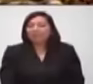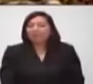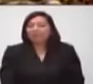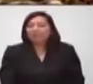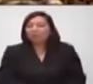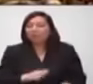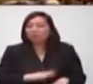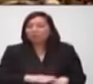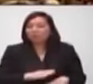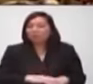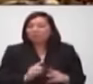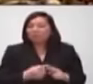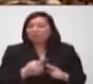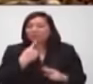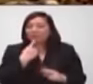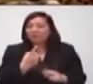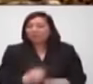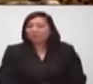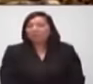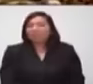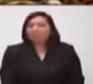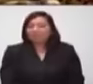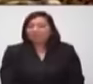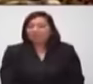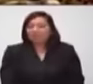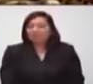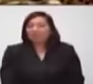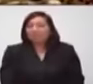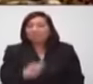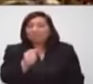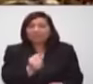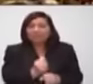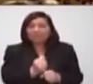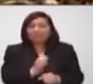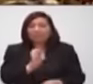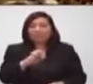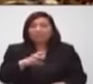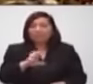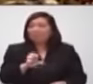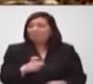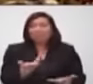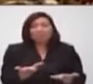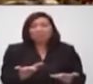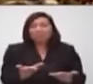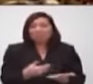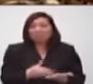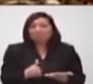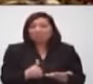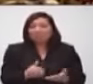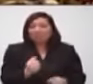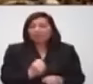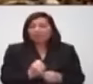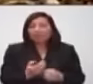respecto, comenzaremos diciéndole que los trabajadores de MAPE no están siendo despedidos, sino están